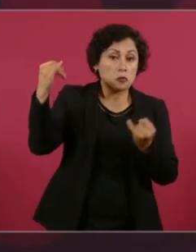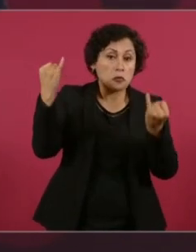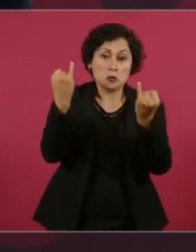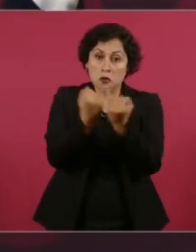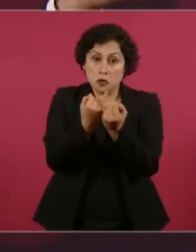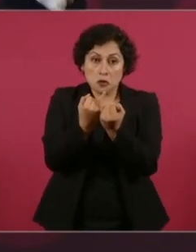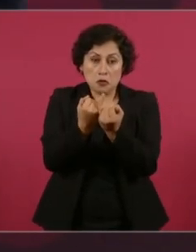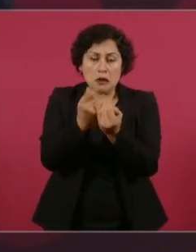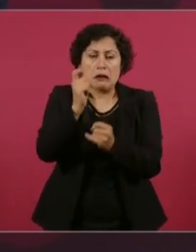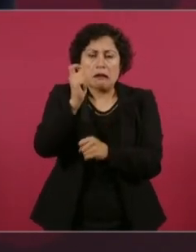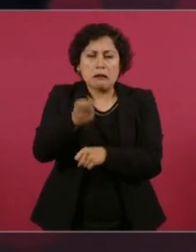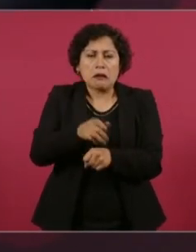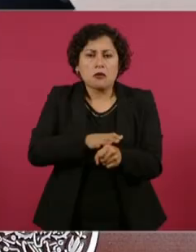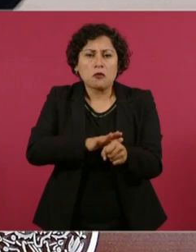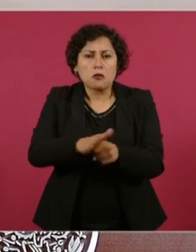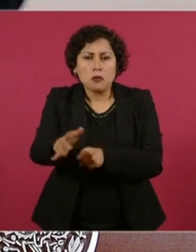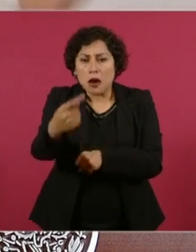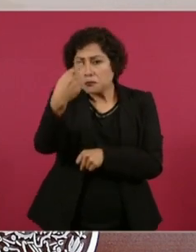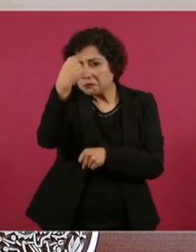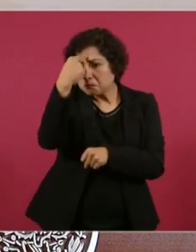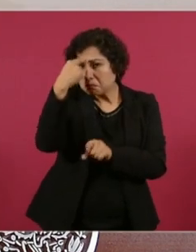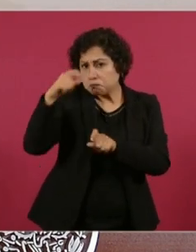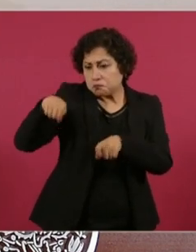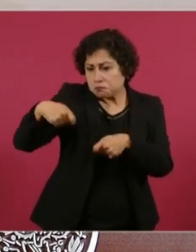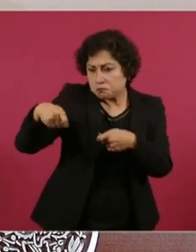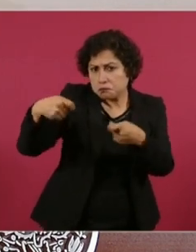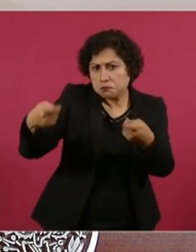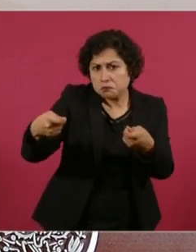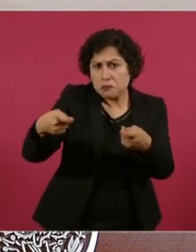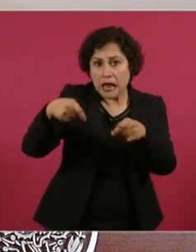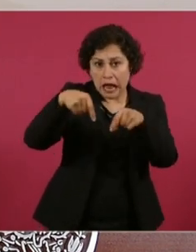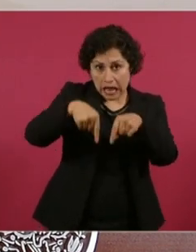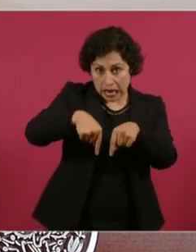el pensamiento conservador que existe en todo el mundo.